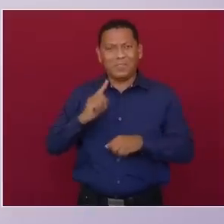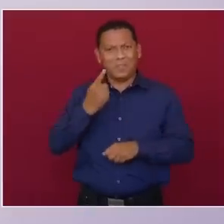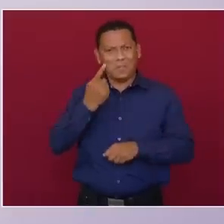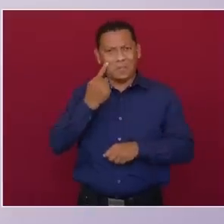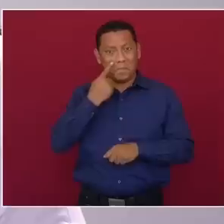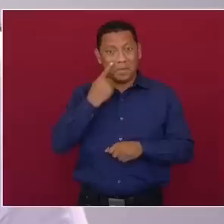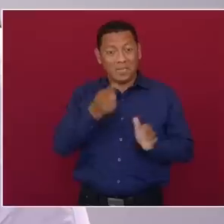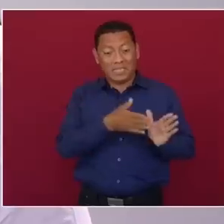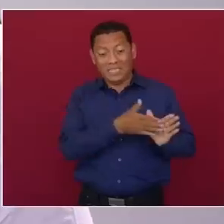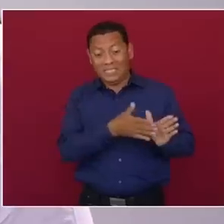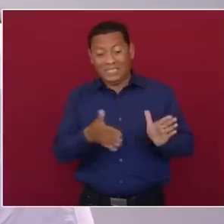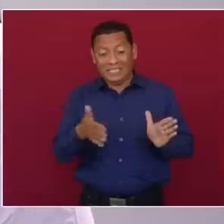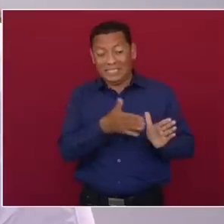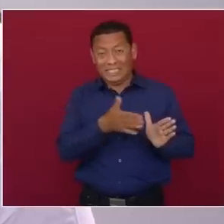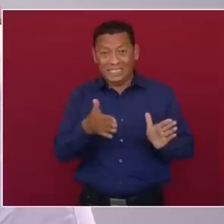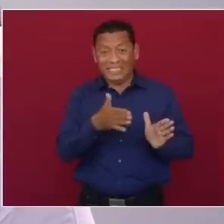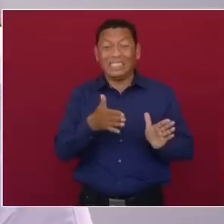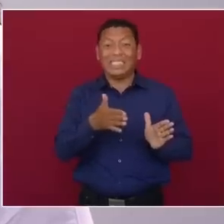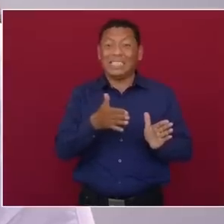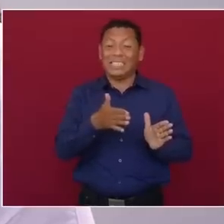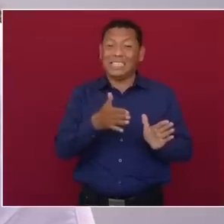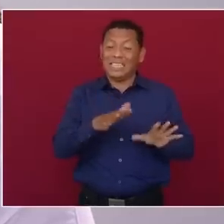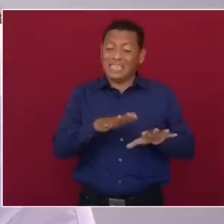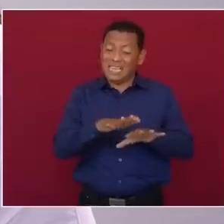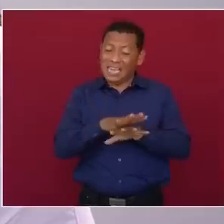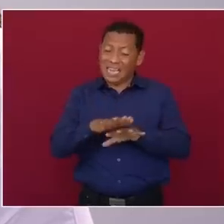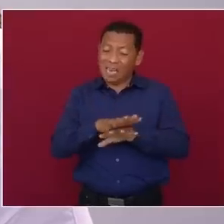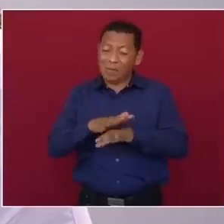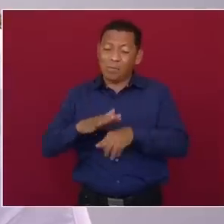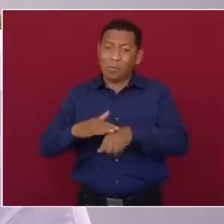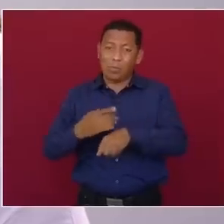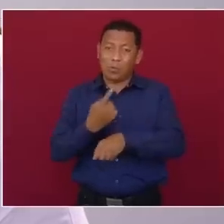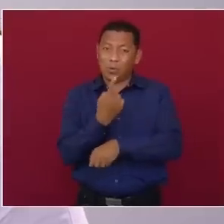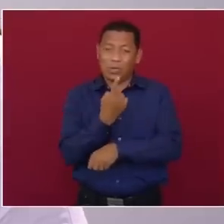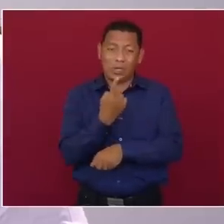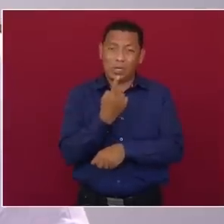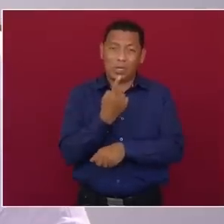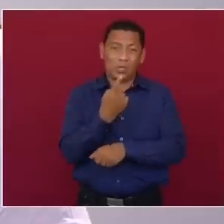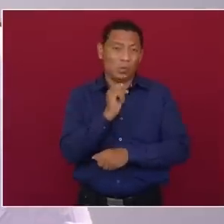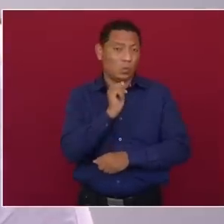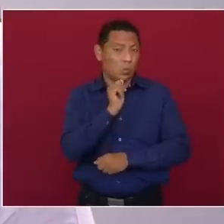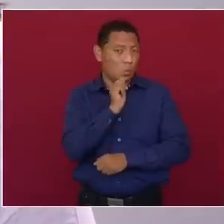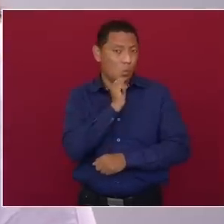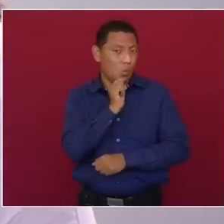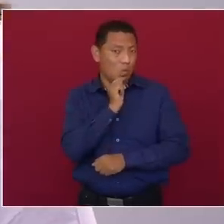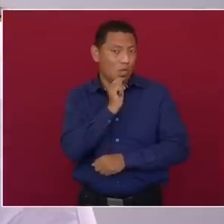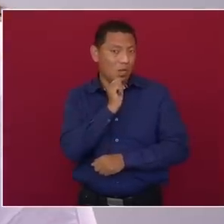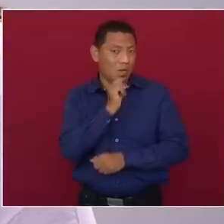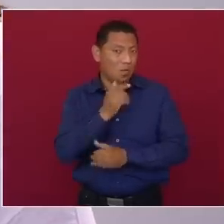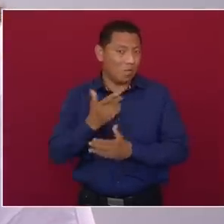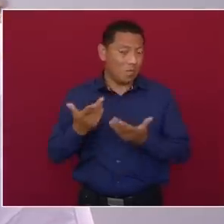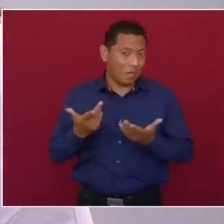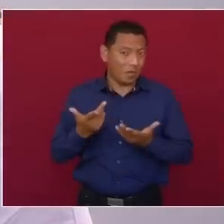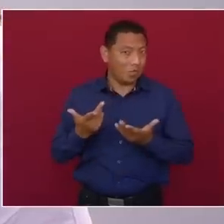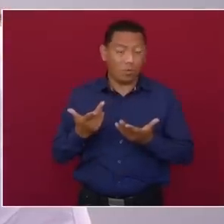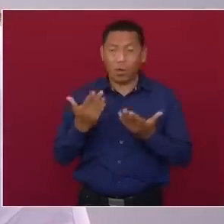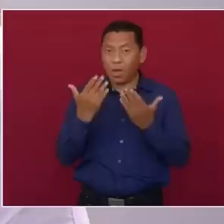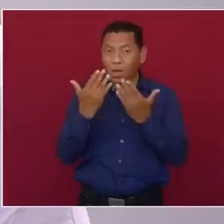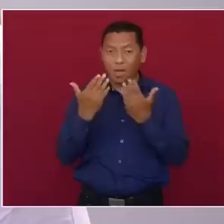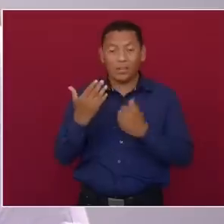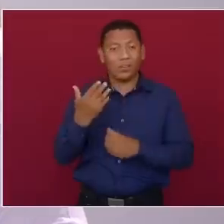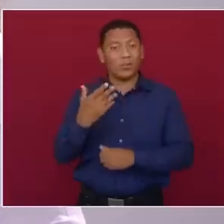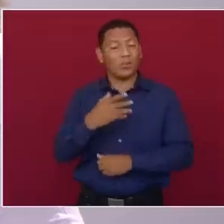en tiempo de la transición, porque aún no se había tomado posesión del gobierno de la Cuarta